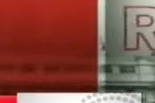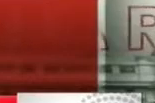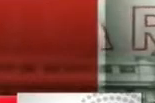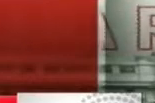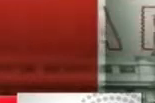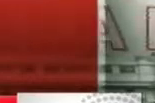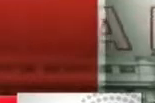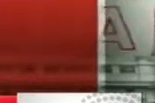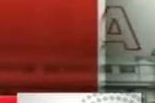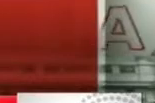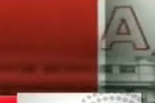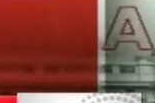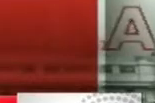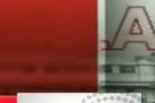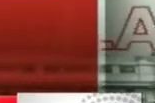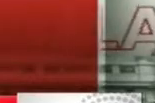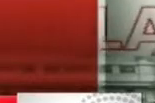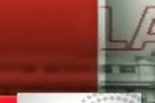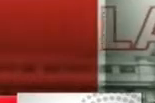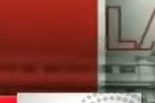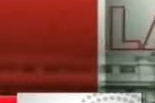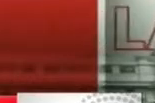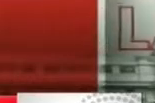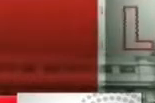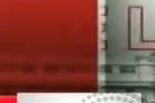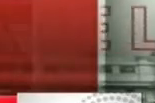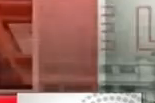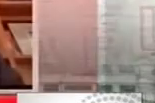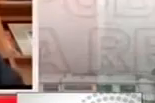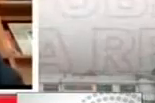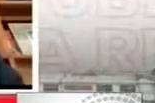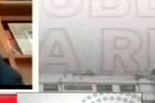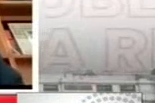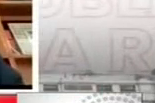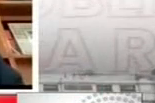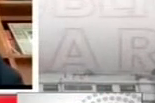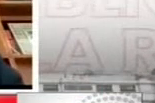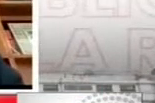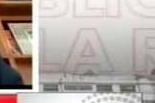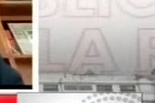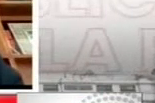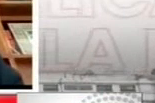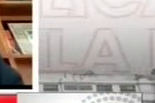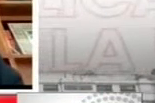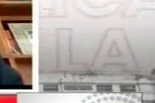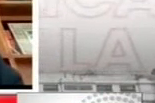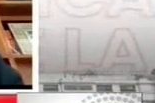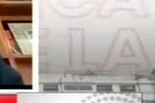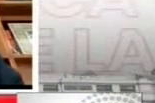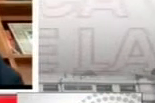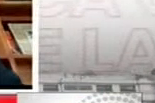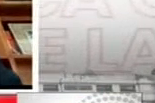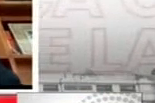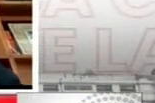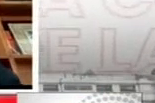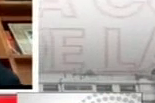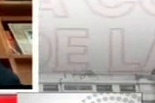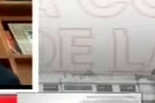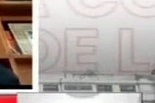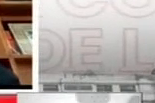para poder hacer uso de la palabra. Estamos registrando, señores congresistas.